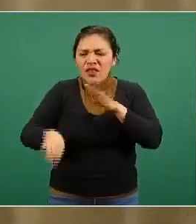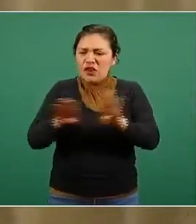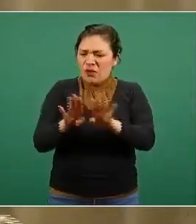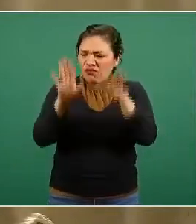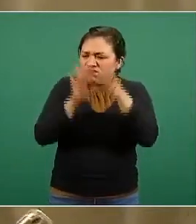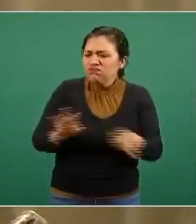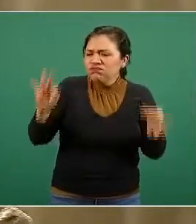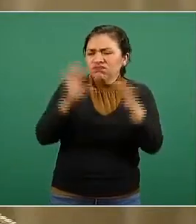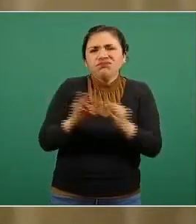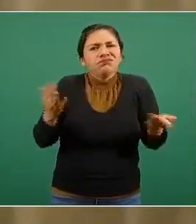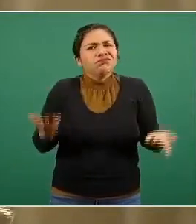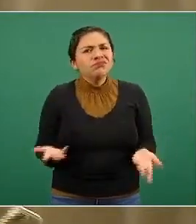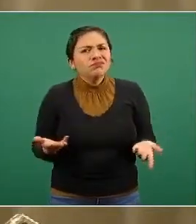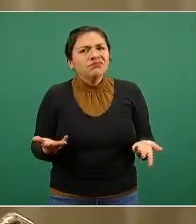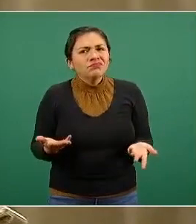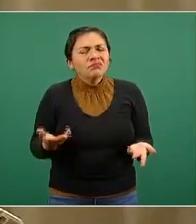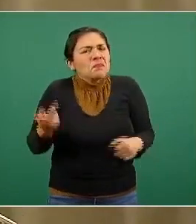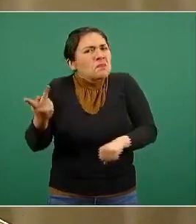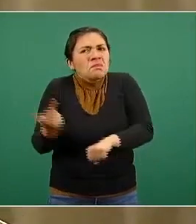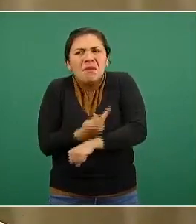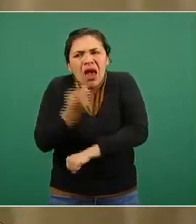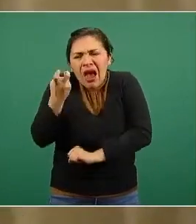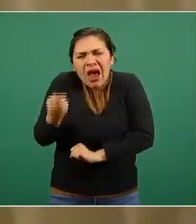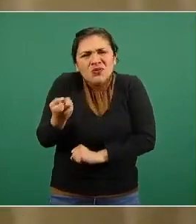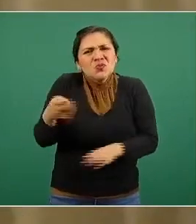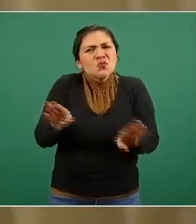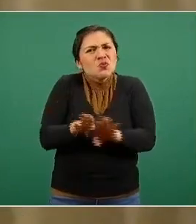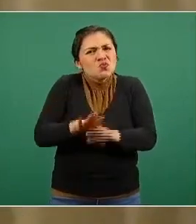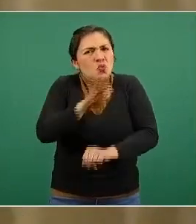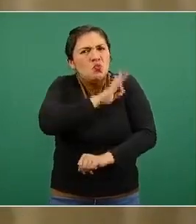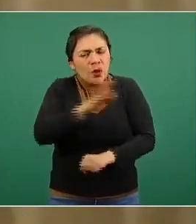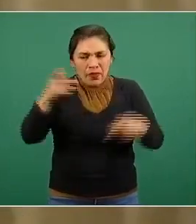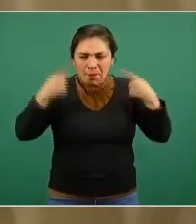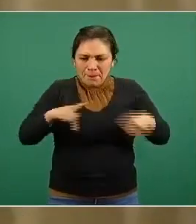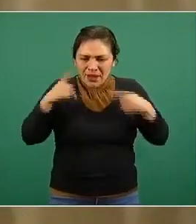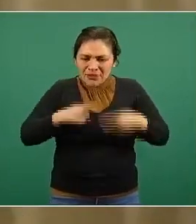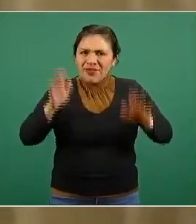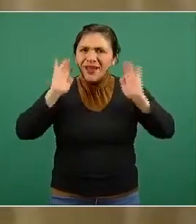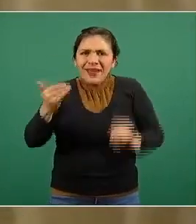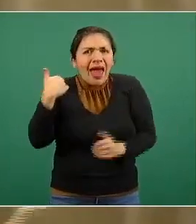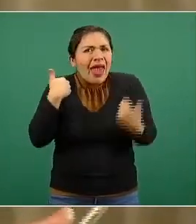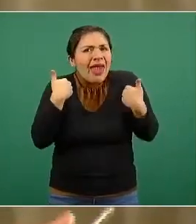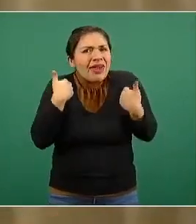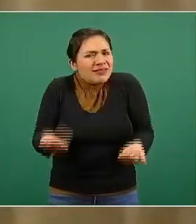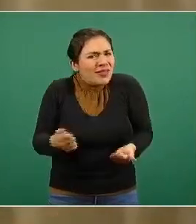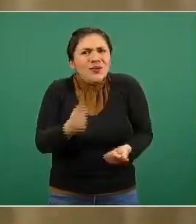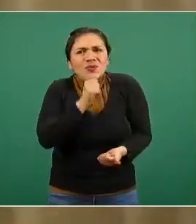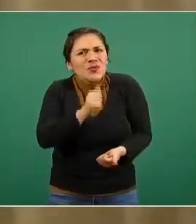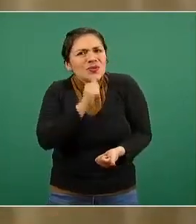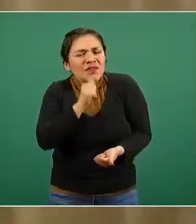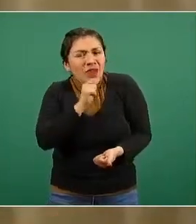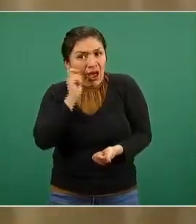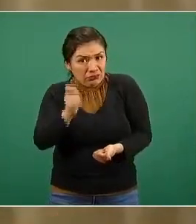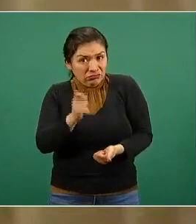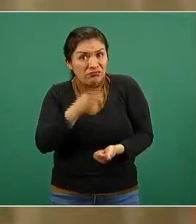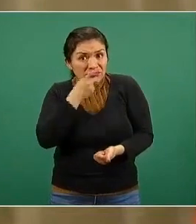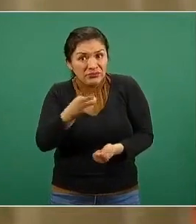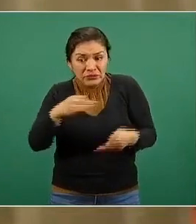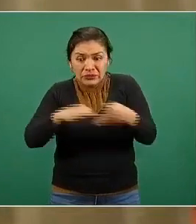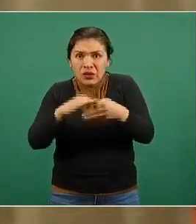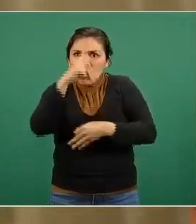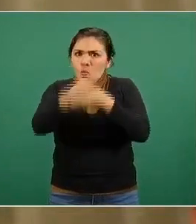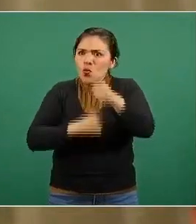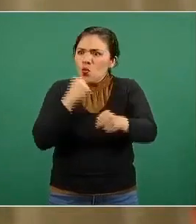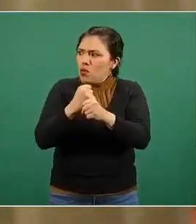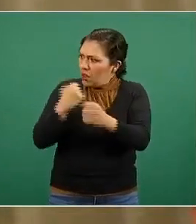sobre todo, ¿qué ocurre realmente para que la gente todavía no entienda que estamos hablando, ya prácticamente estamos a punto de llegar a un